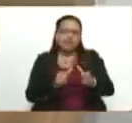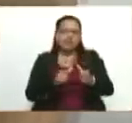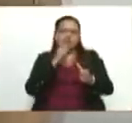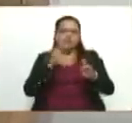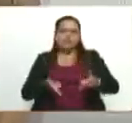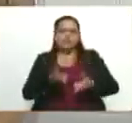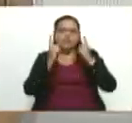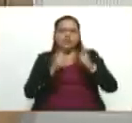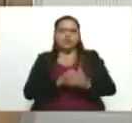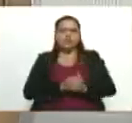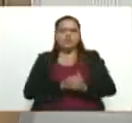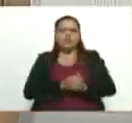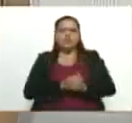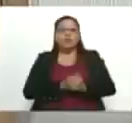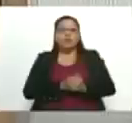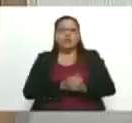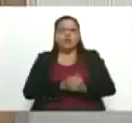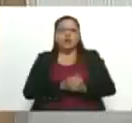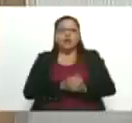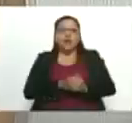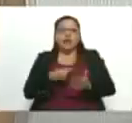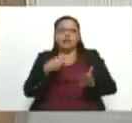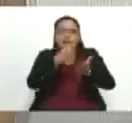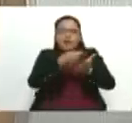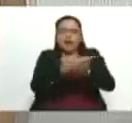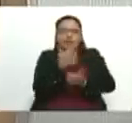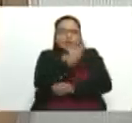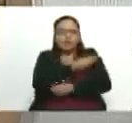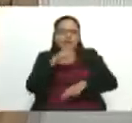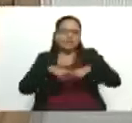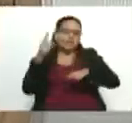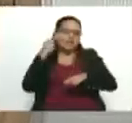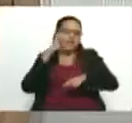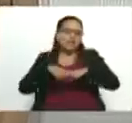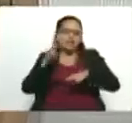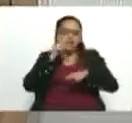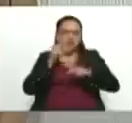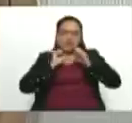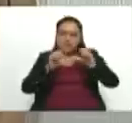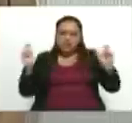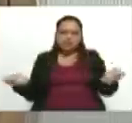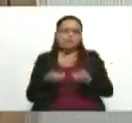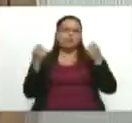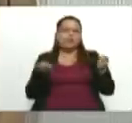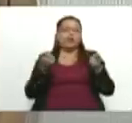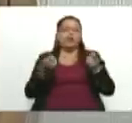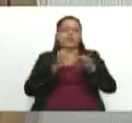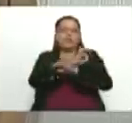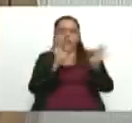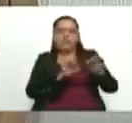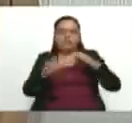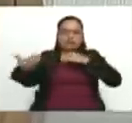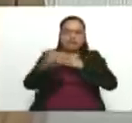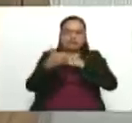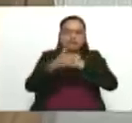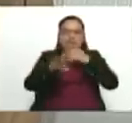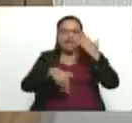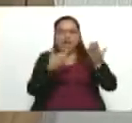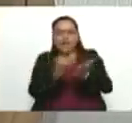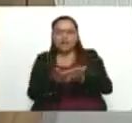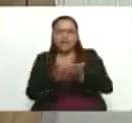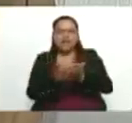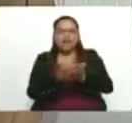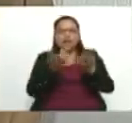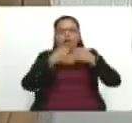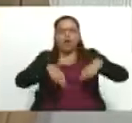a permitir el pago de vacunas para nuestras niñas y nuestros niños. Síganse promoviendo acciones que ya hasta la Organización de